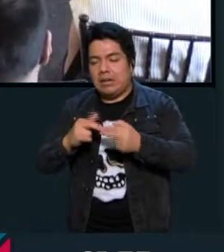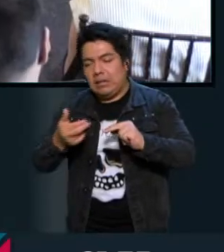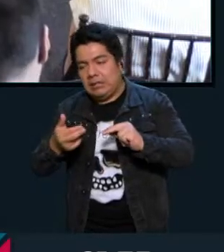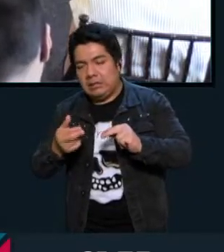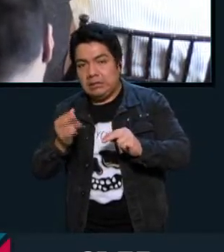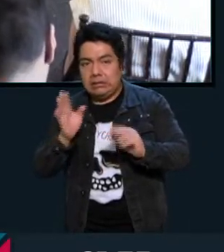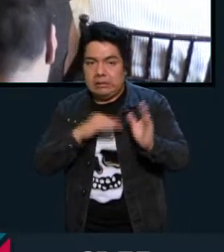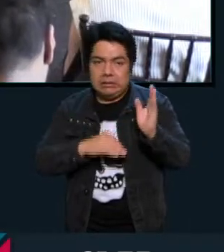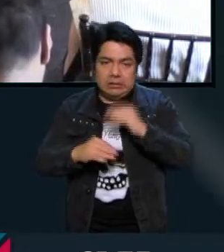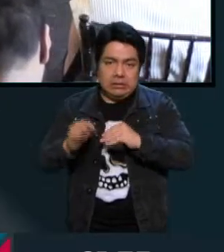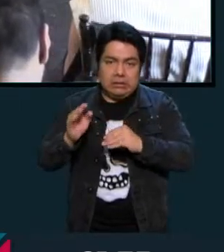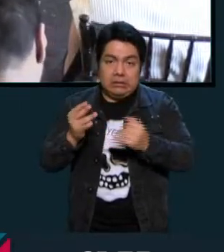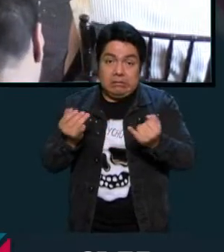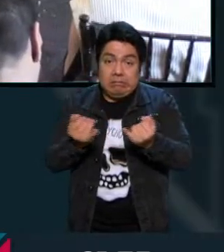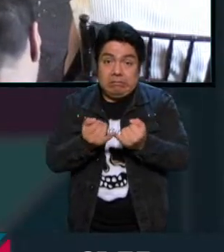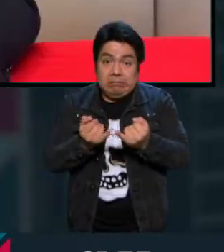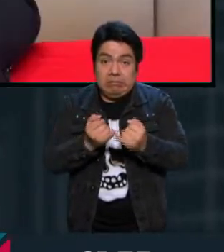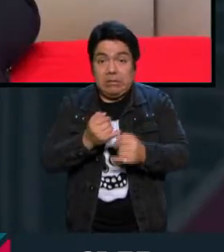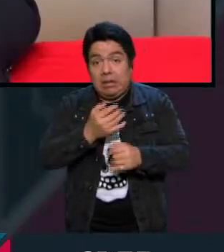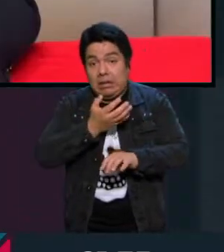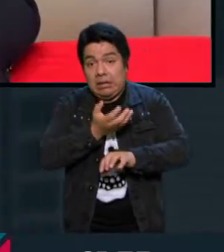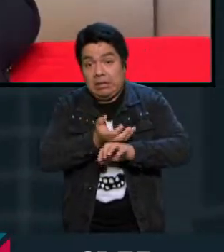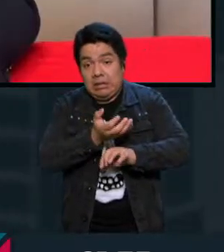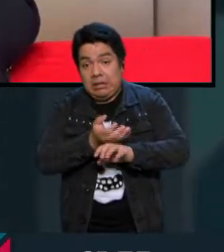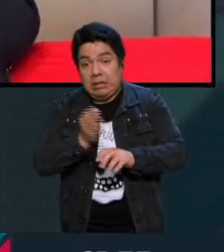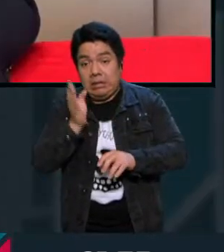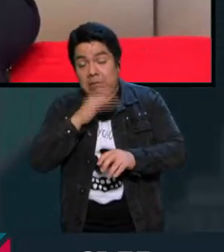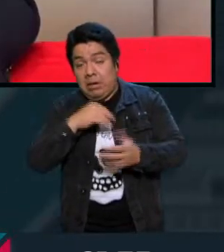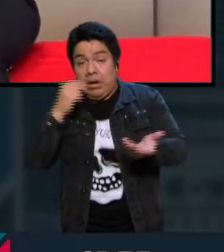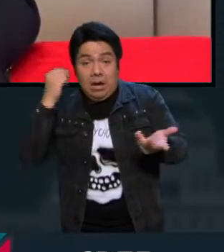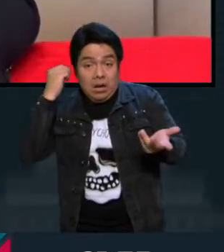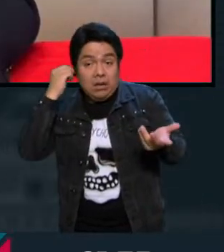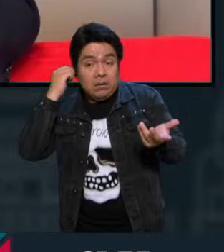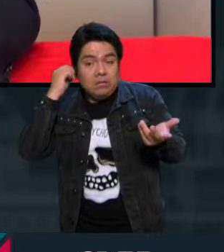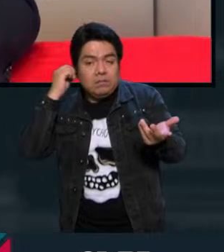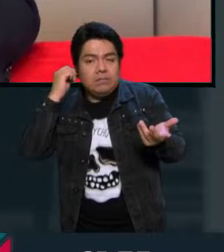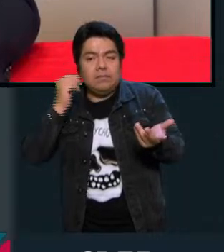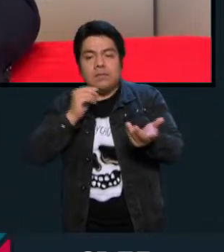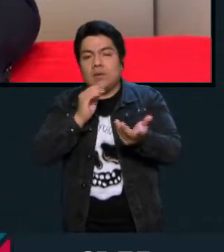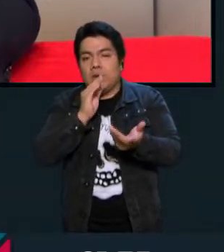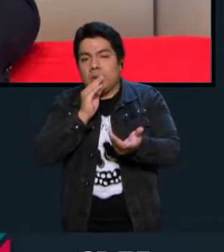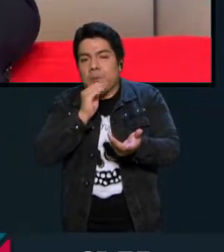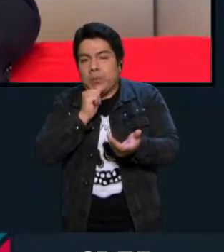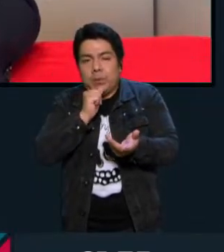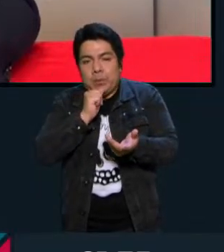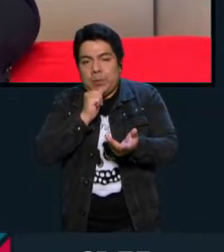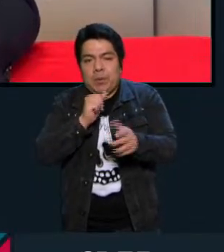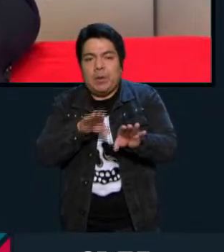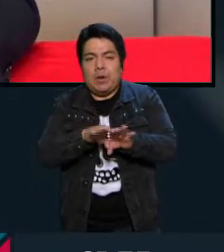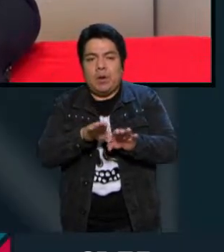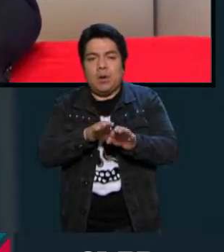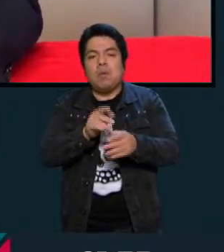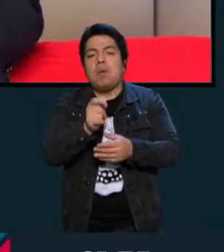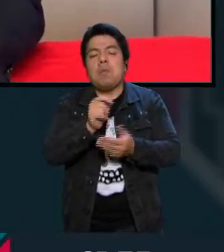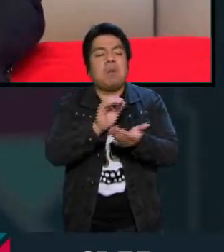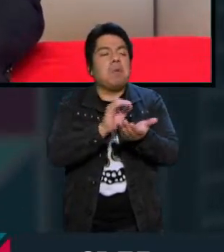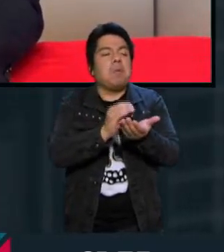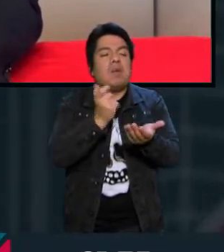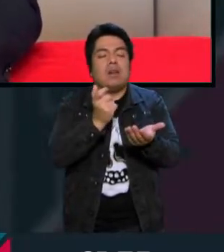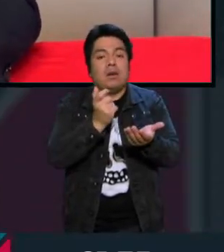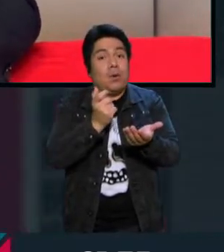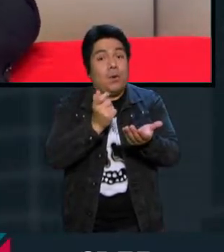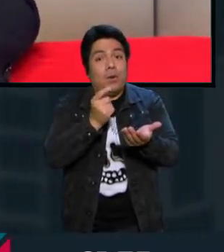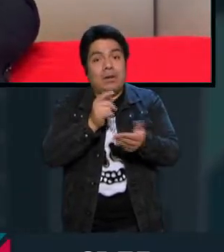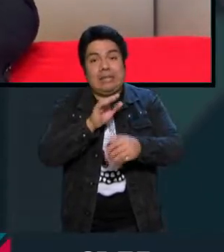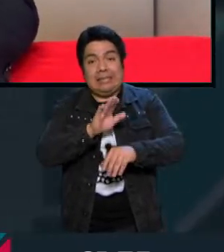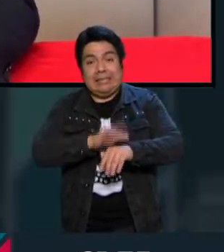y si la relación se ve dañada también Estados Unidos se ve dañado porque además no es cualquier volumen comercial, es el principal que ellos han